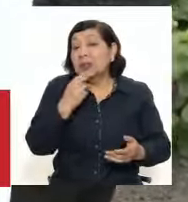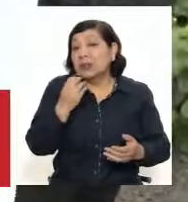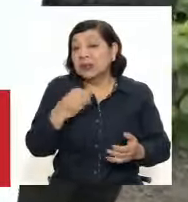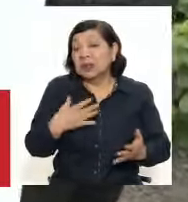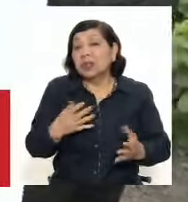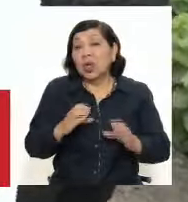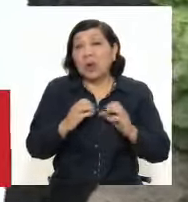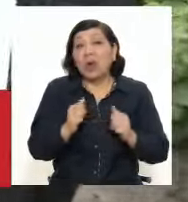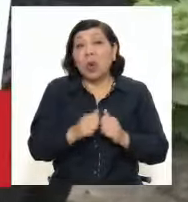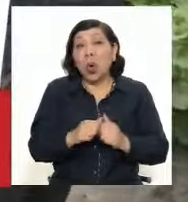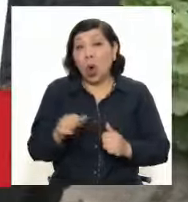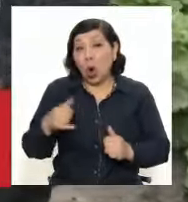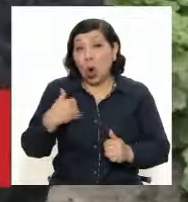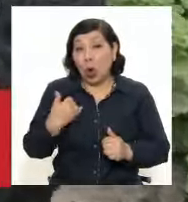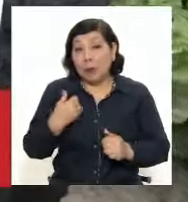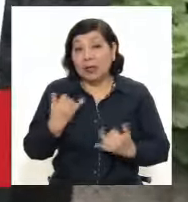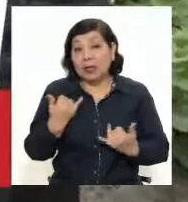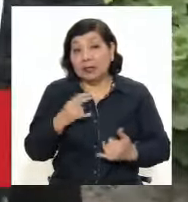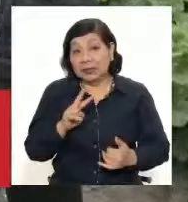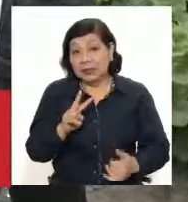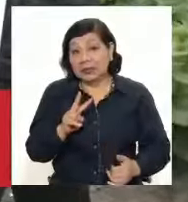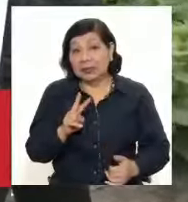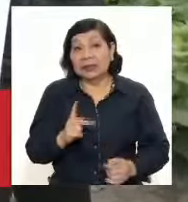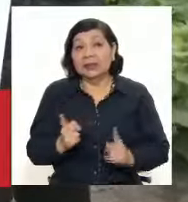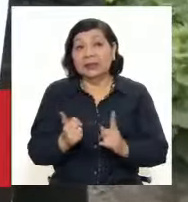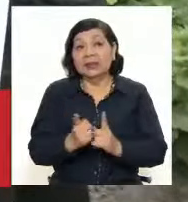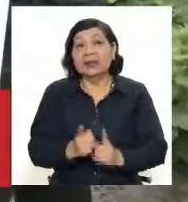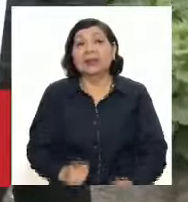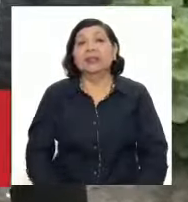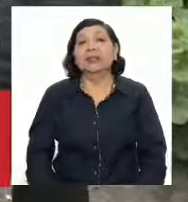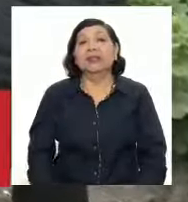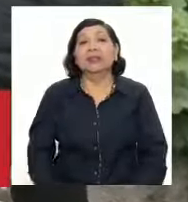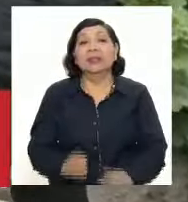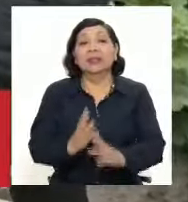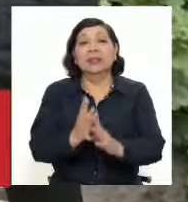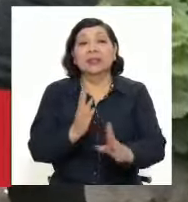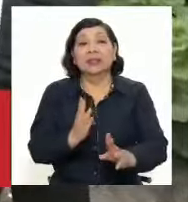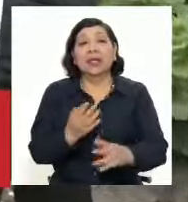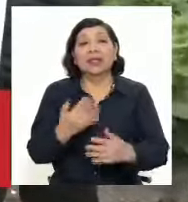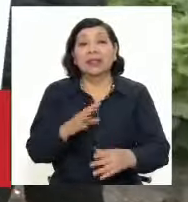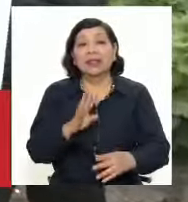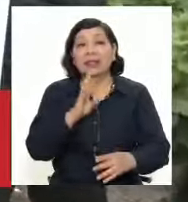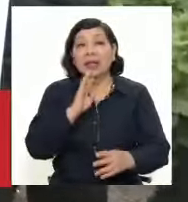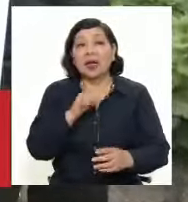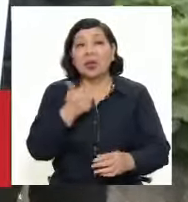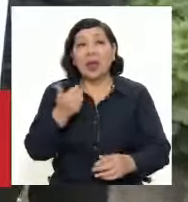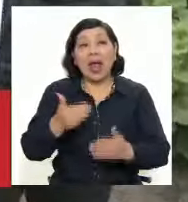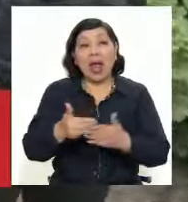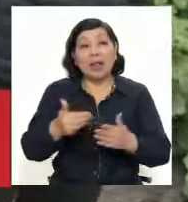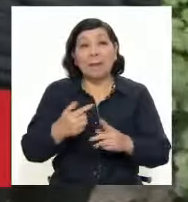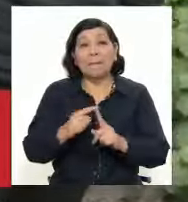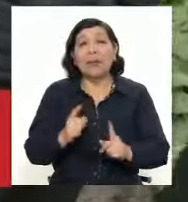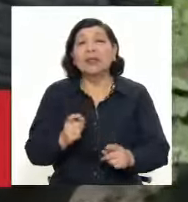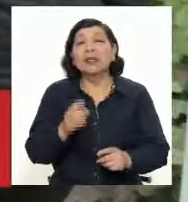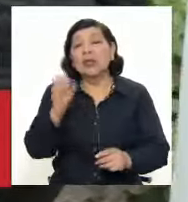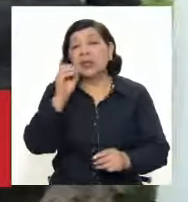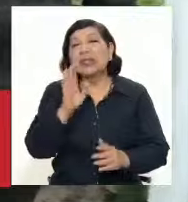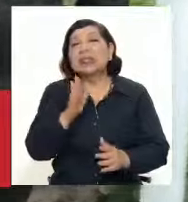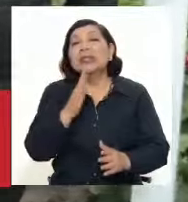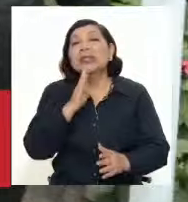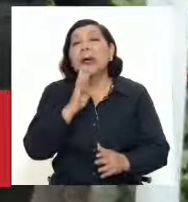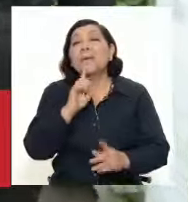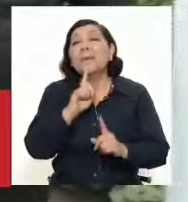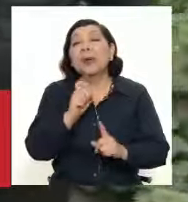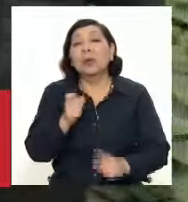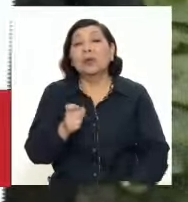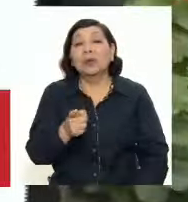que conversemos con algunos jóvenes. Acá hemos encontrado uno en la cola. Ya habíamos conversado con uno anteriormente y vamos a ver a